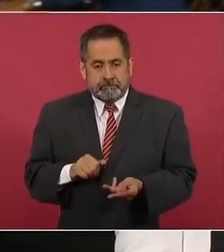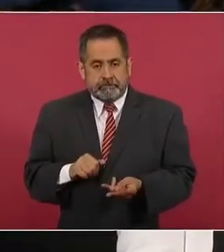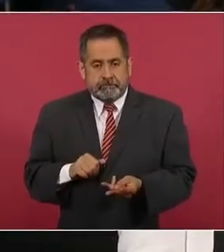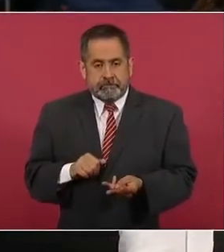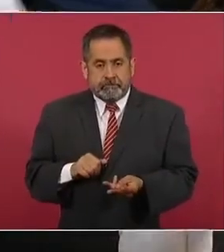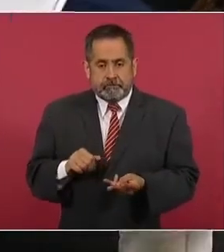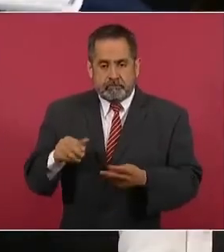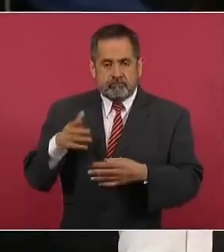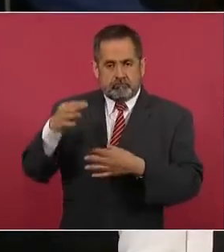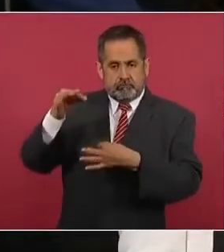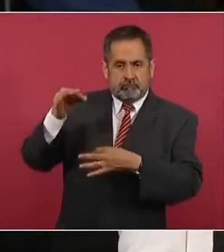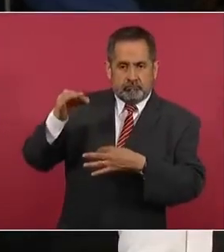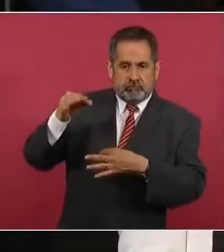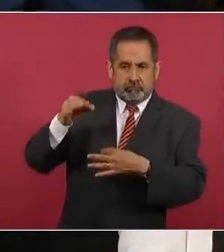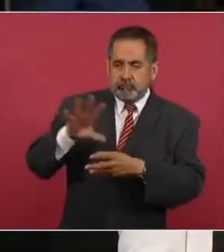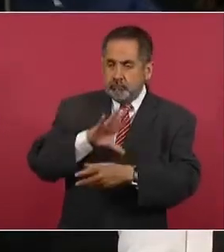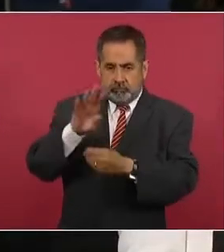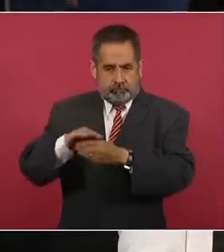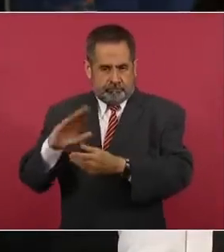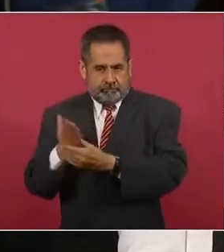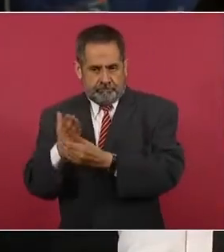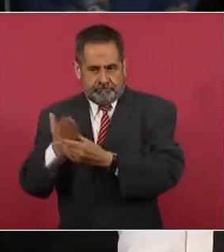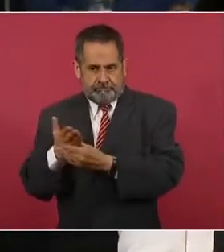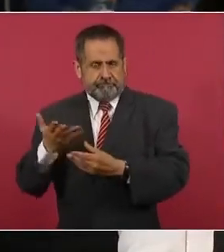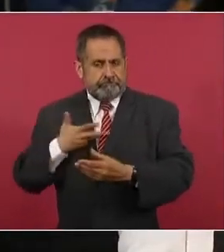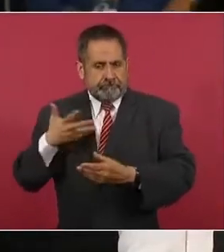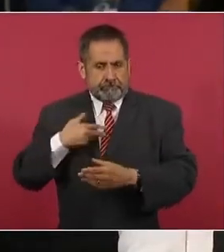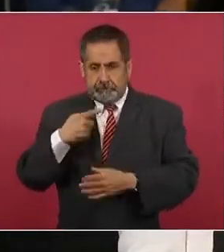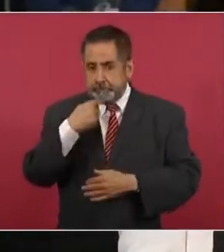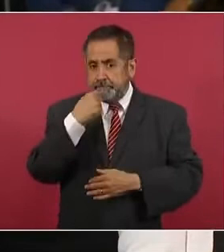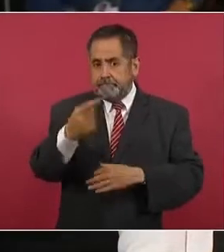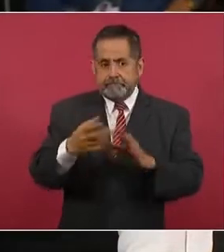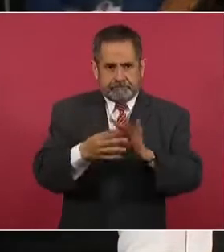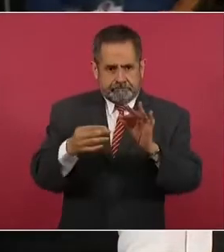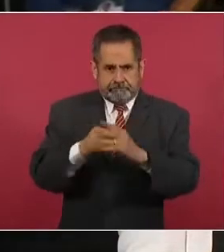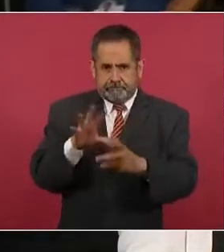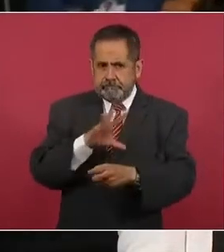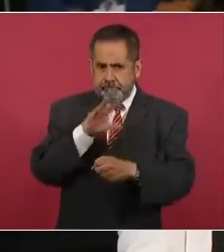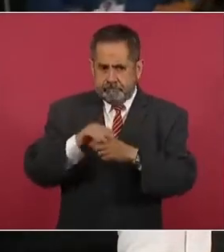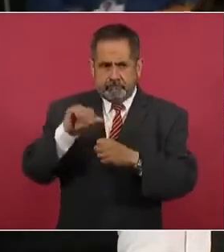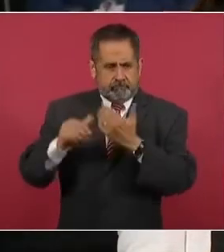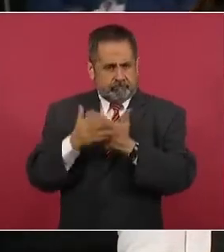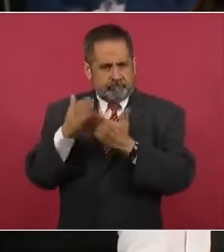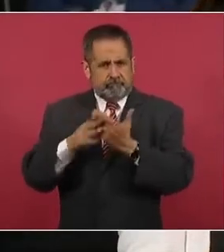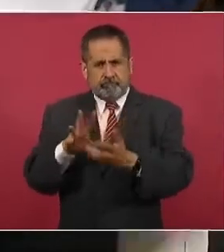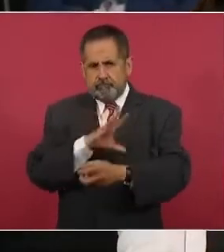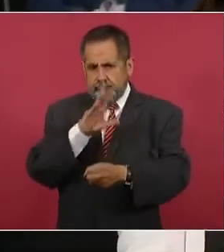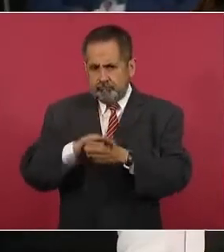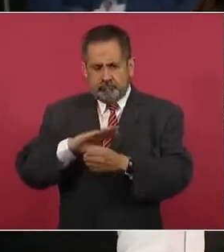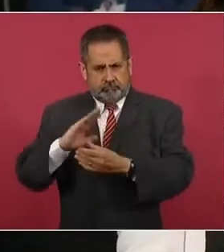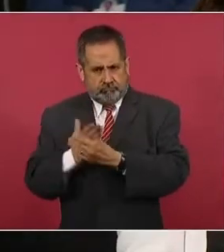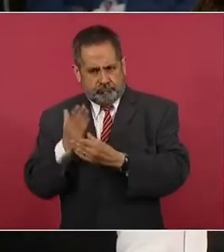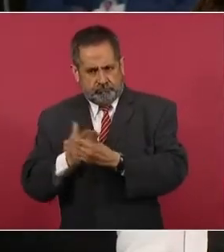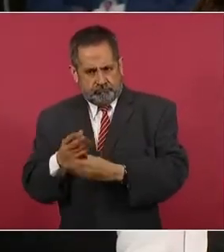tenemos aquí el documento, todo lo tenemos documentado, todo lo que le voy a comentar esta mañana ya lo tenemos